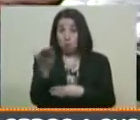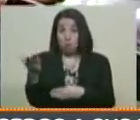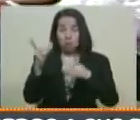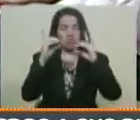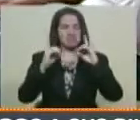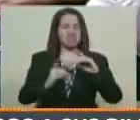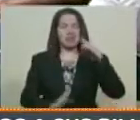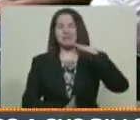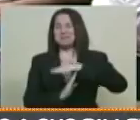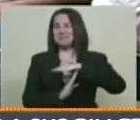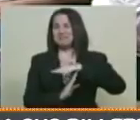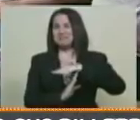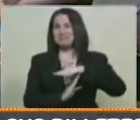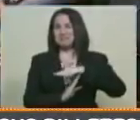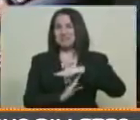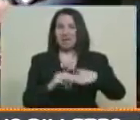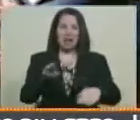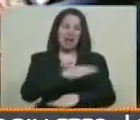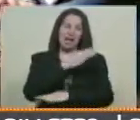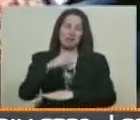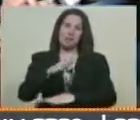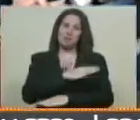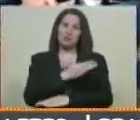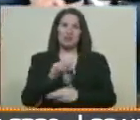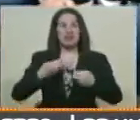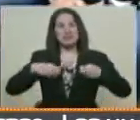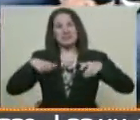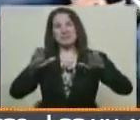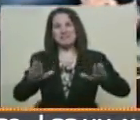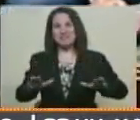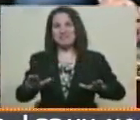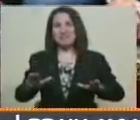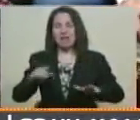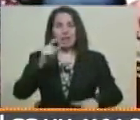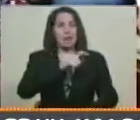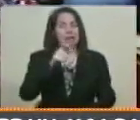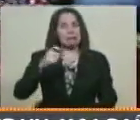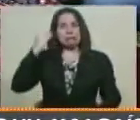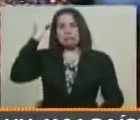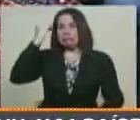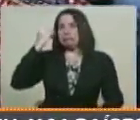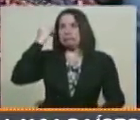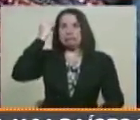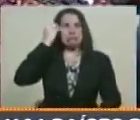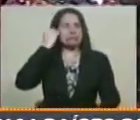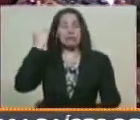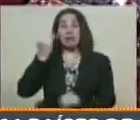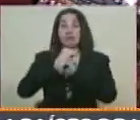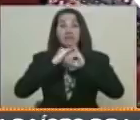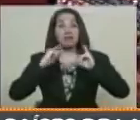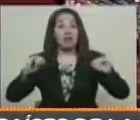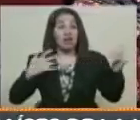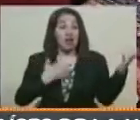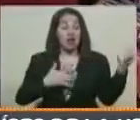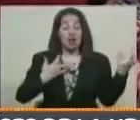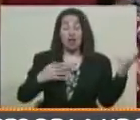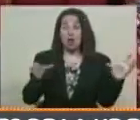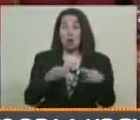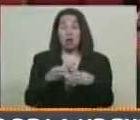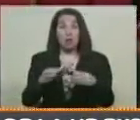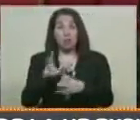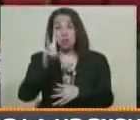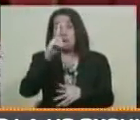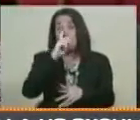pausa en su carrera musical. Quienes además lo seguían pensaron que era el final de la banda por estos